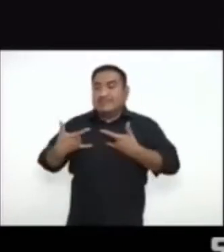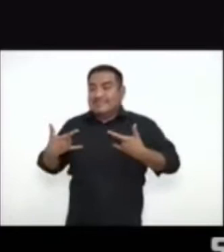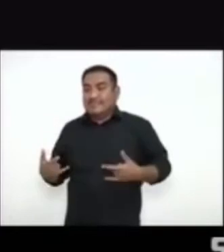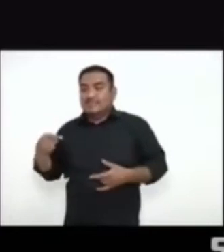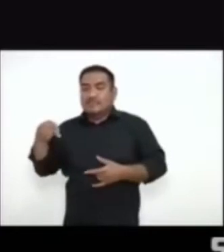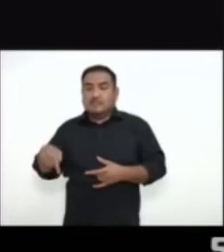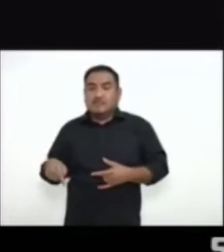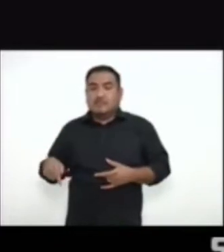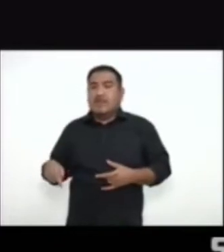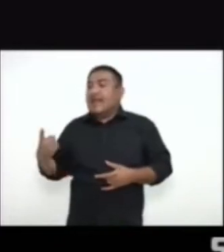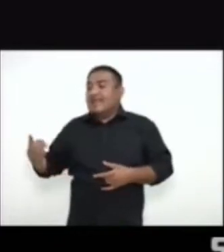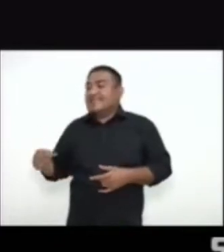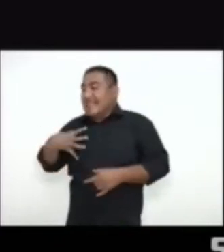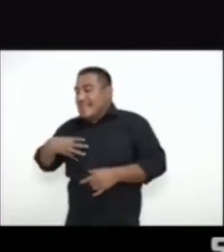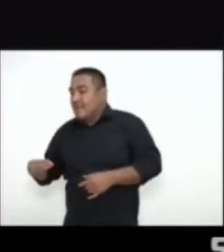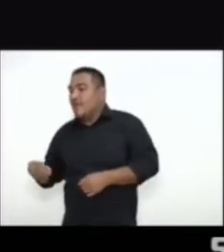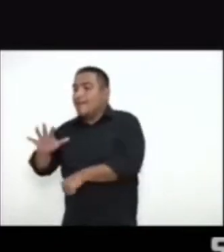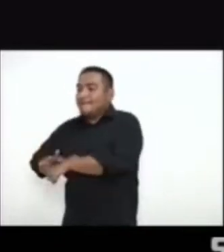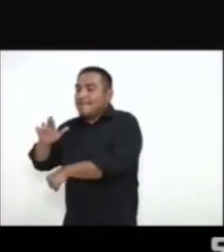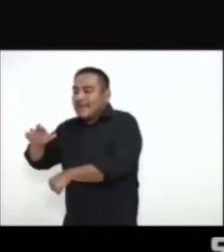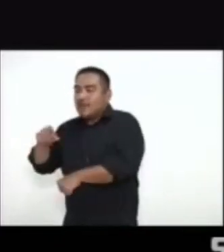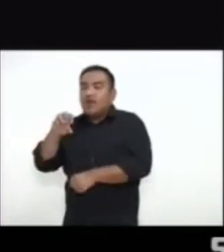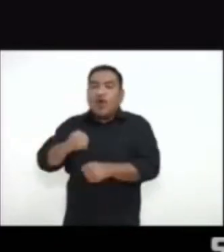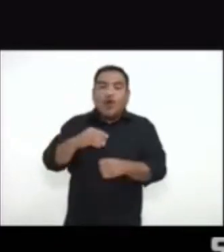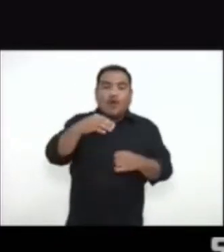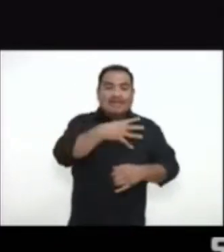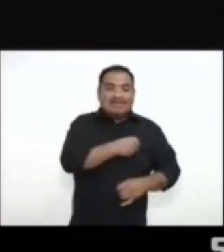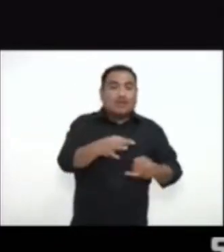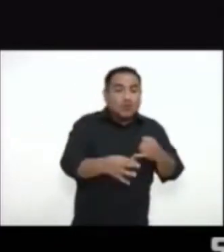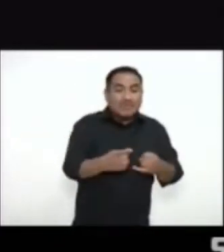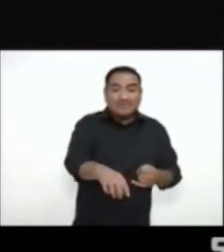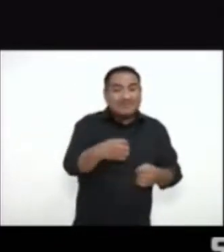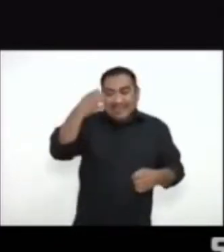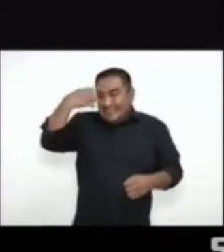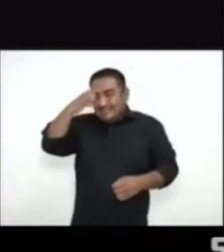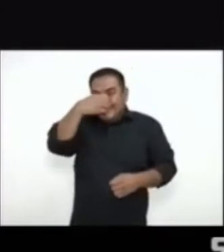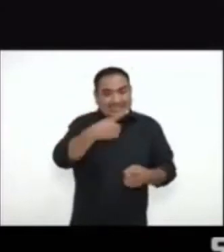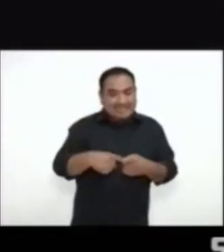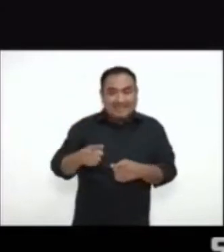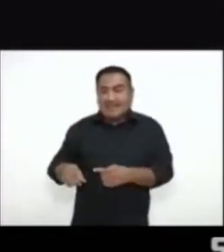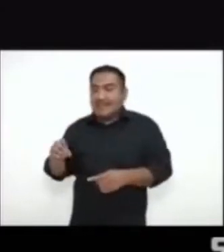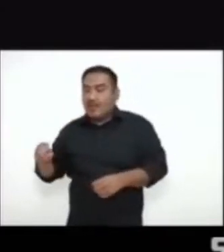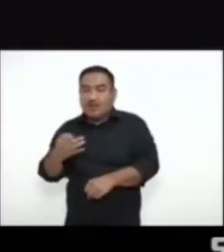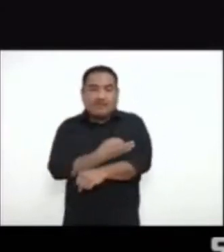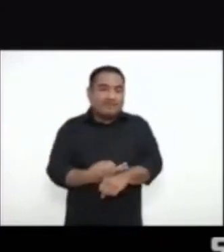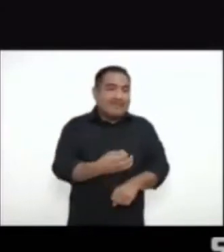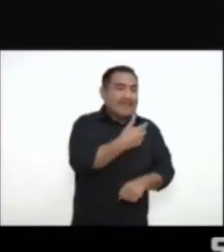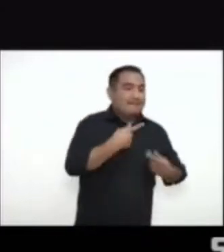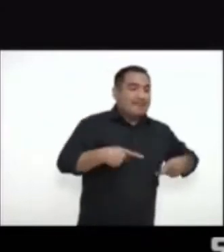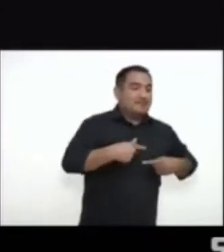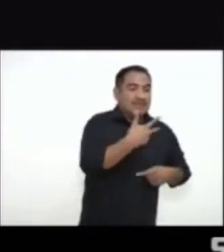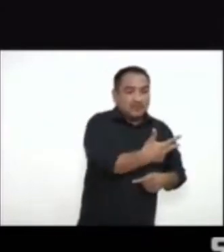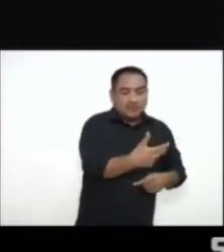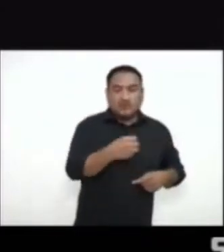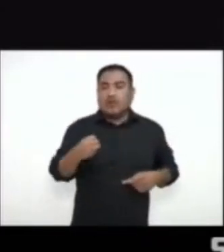el primogénito que si eres el más pequeño, que si perteneces a una familia de 8 o eres hijo único, que si